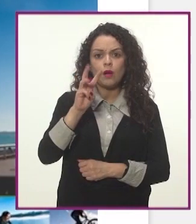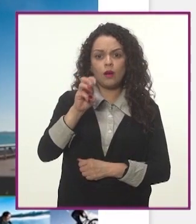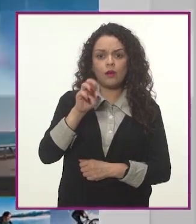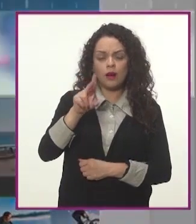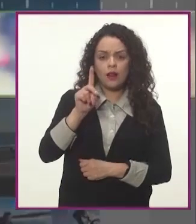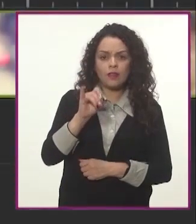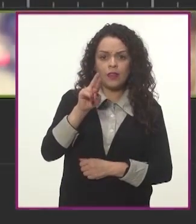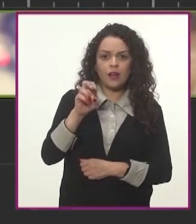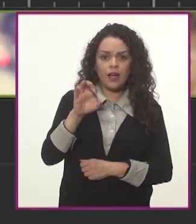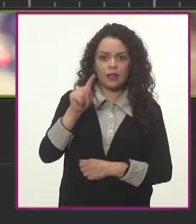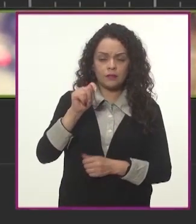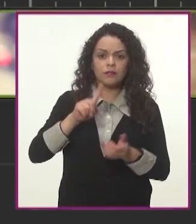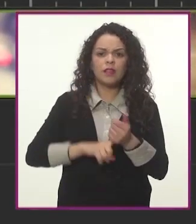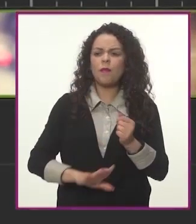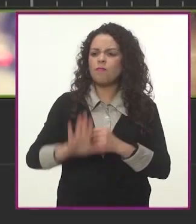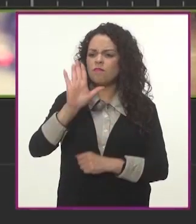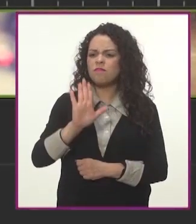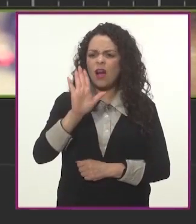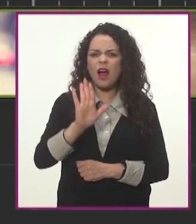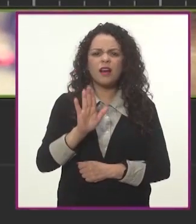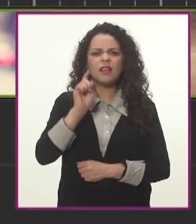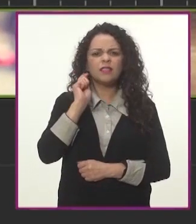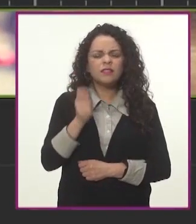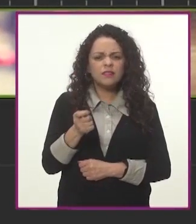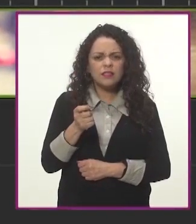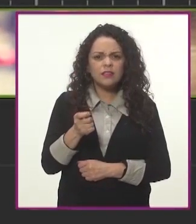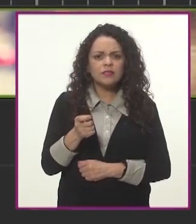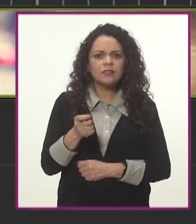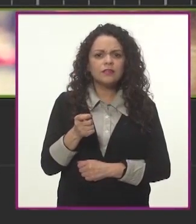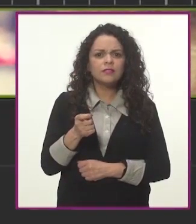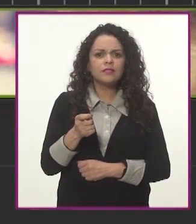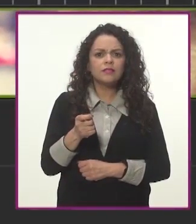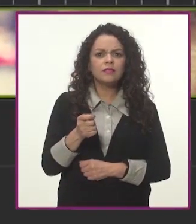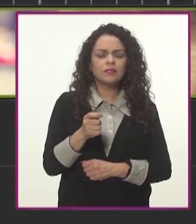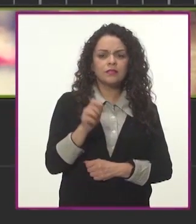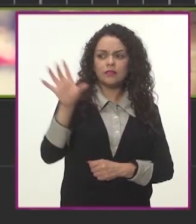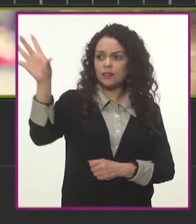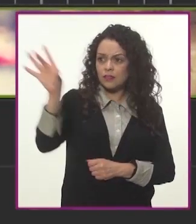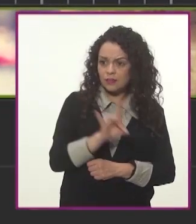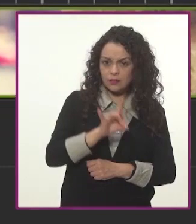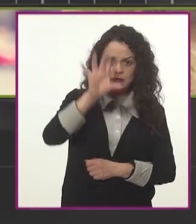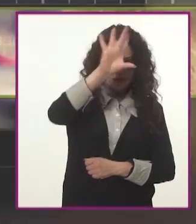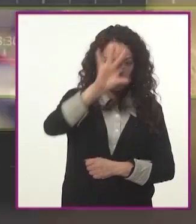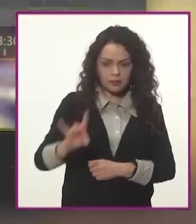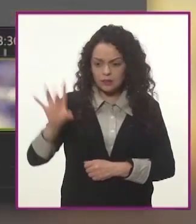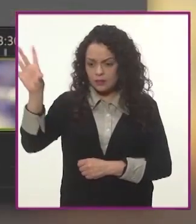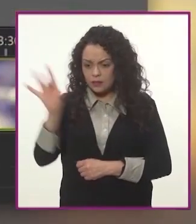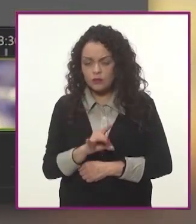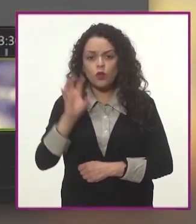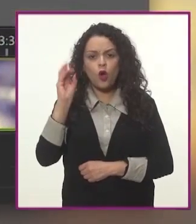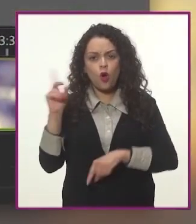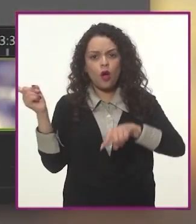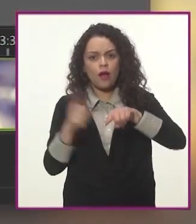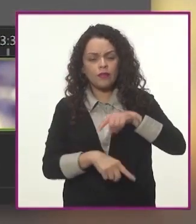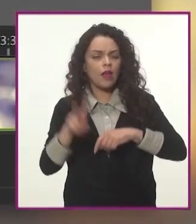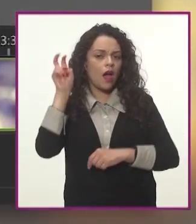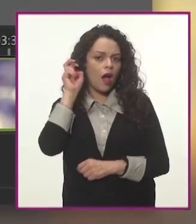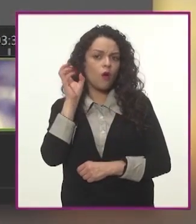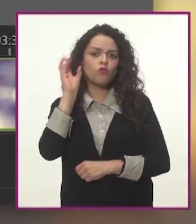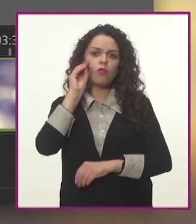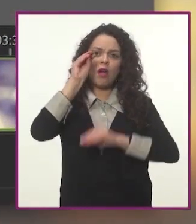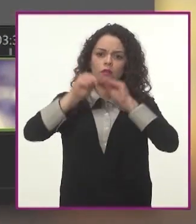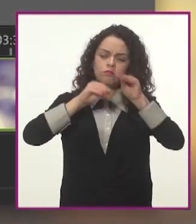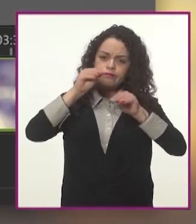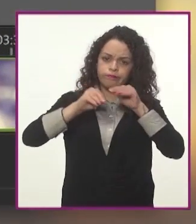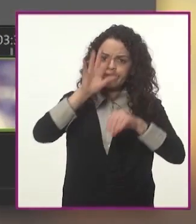similar a la de escritorio. Ofrece la posibilidad de arrastrar clips, eliminar audio, añadir pistas o texto y aplicar